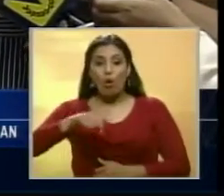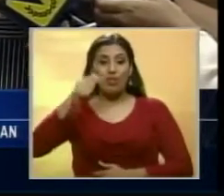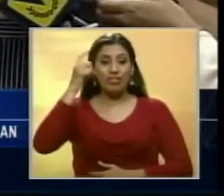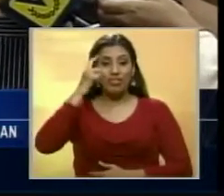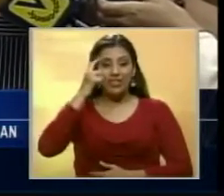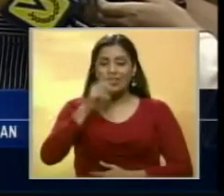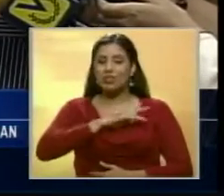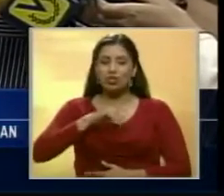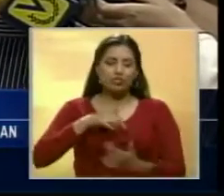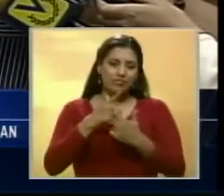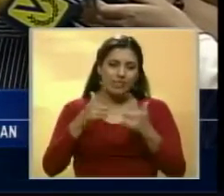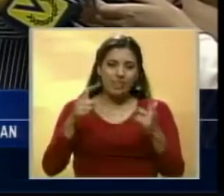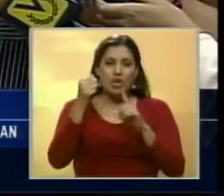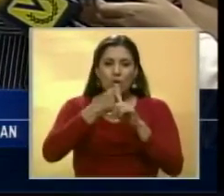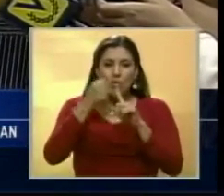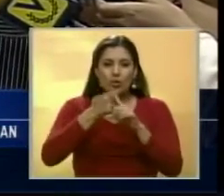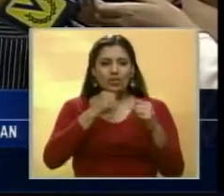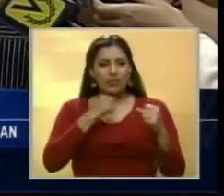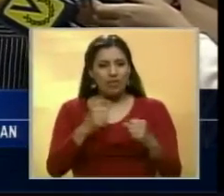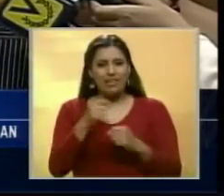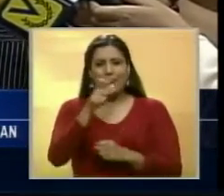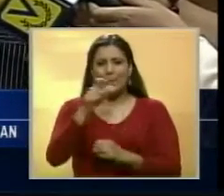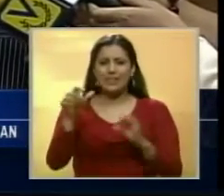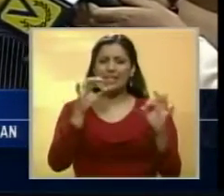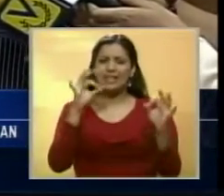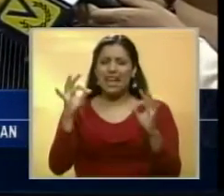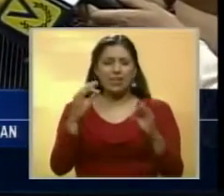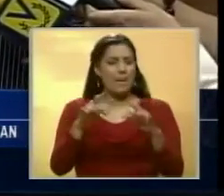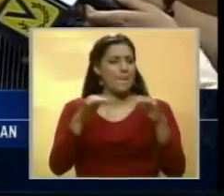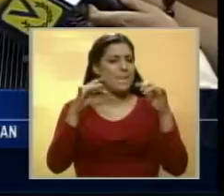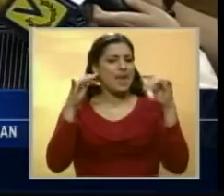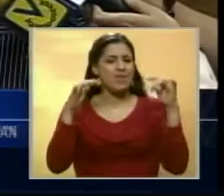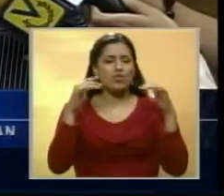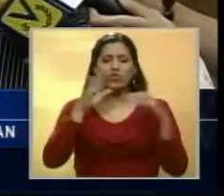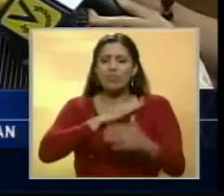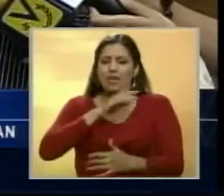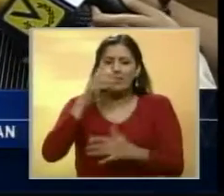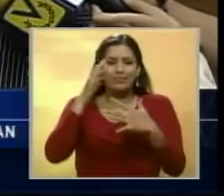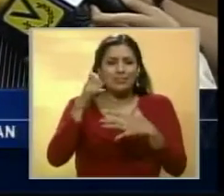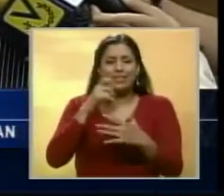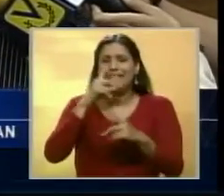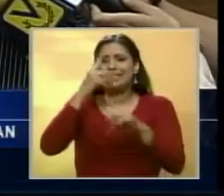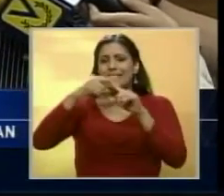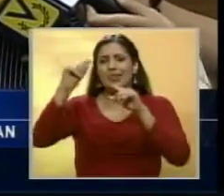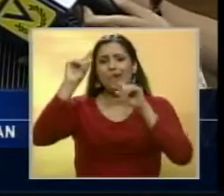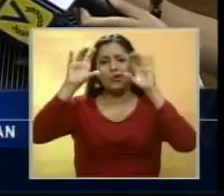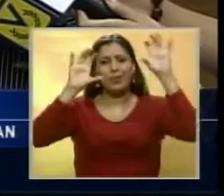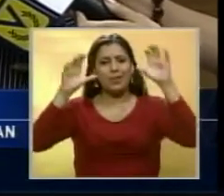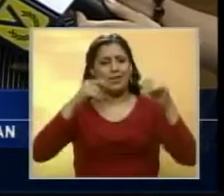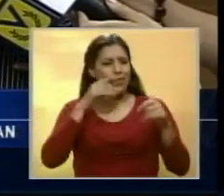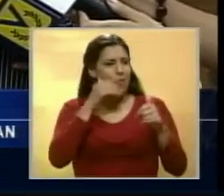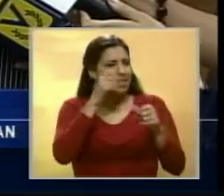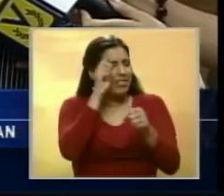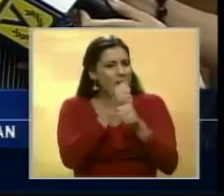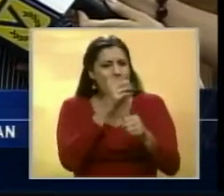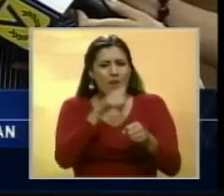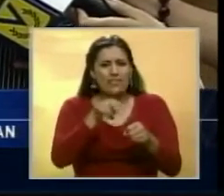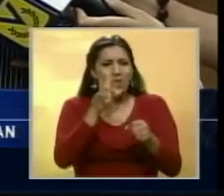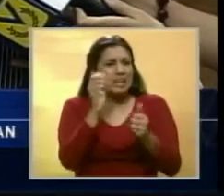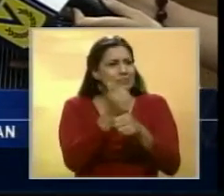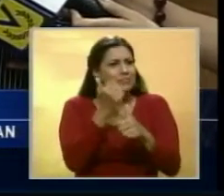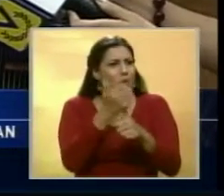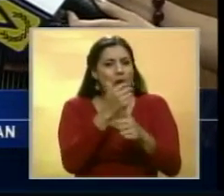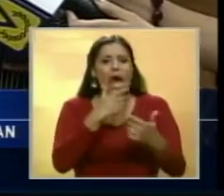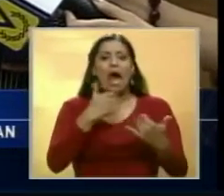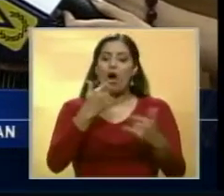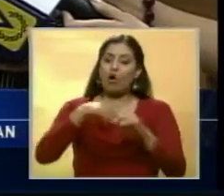día estamos librando una batalla enorme. A esos artistas maravillosos que tuvieron que irse porque no encontraron aquí las oportunidades que les